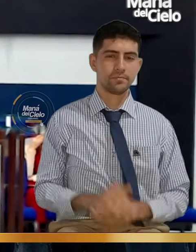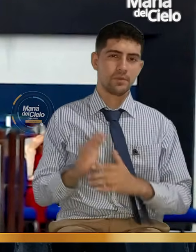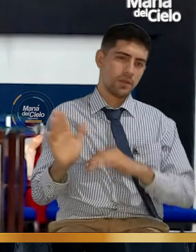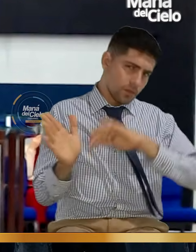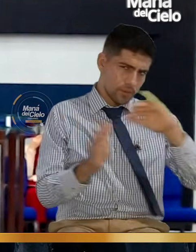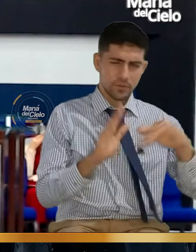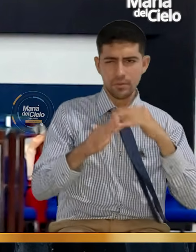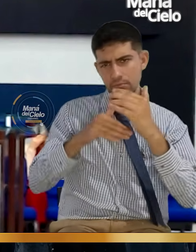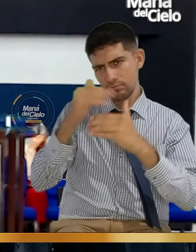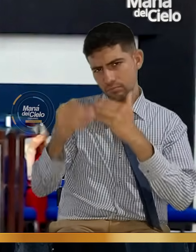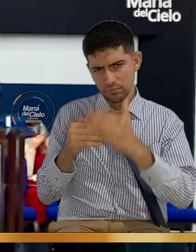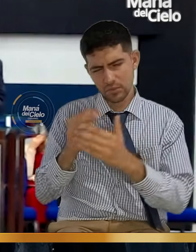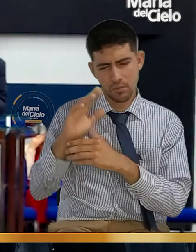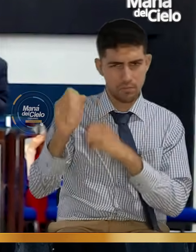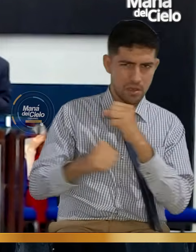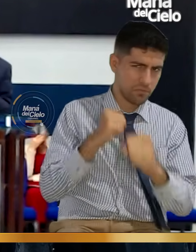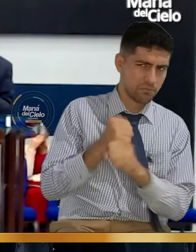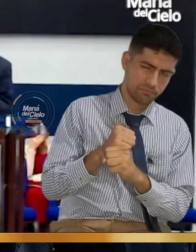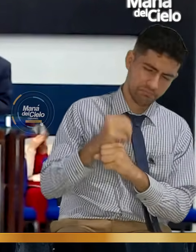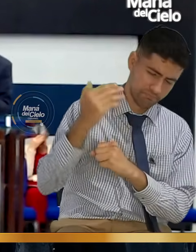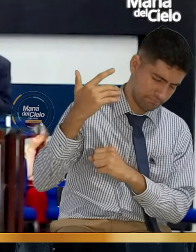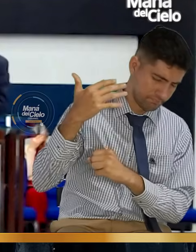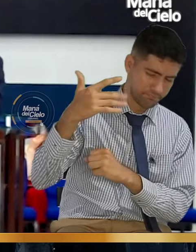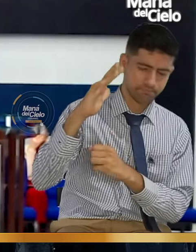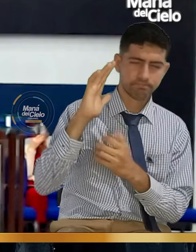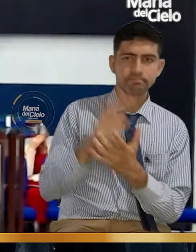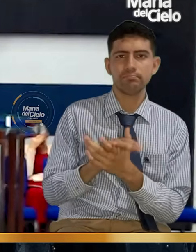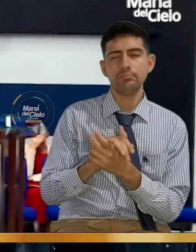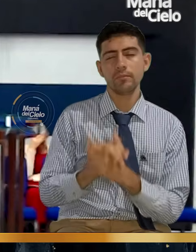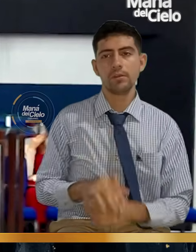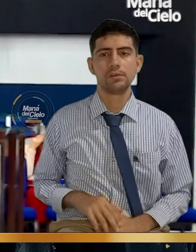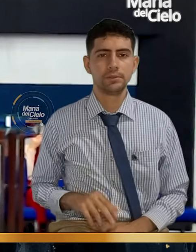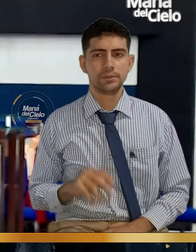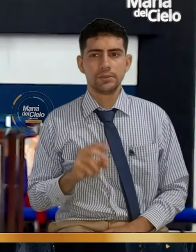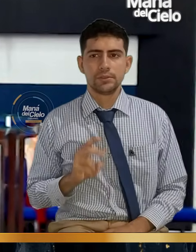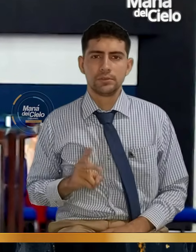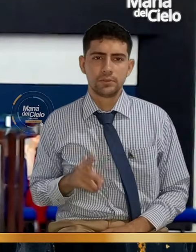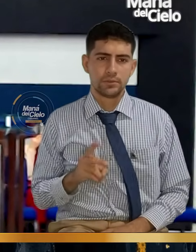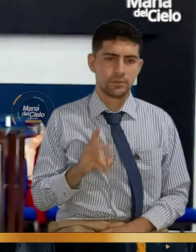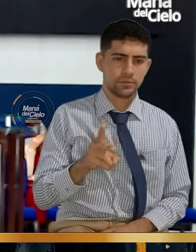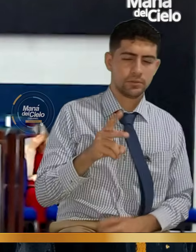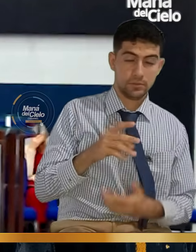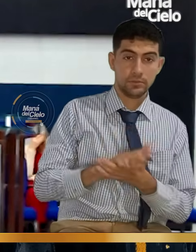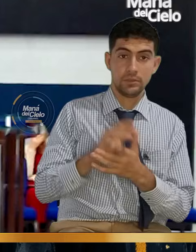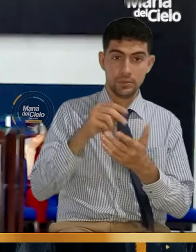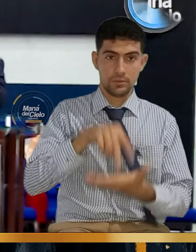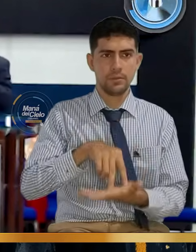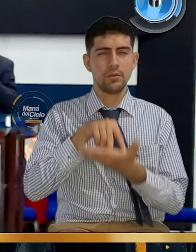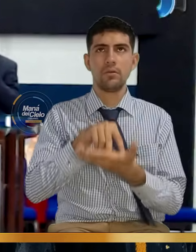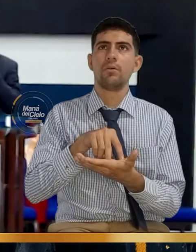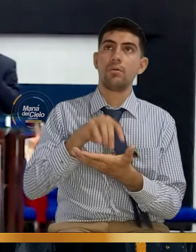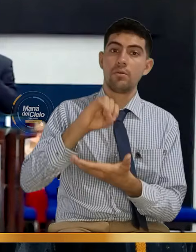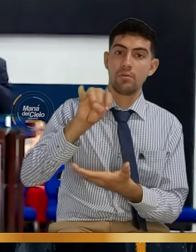trampa. Ahora quiero que tú me bendigas. No una bendición que yo genere, no una bendición que yo, sino la